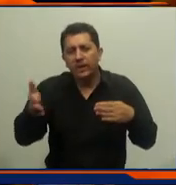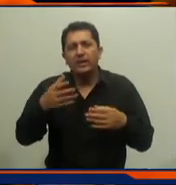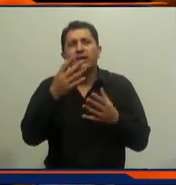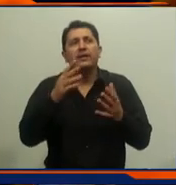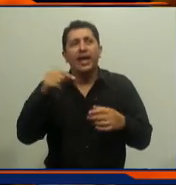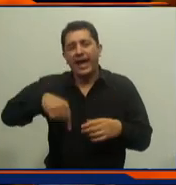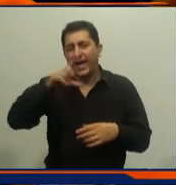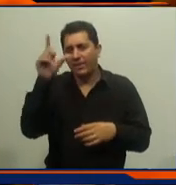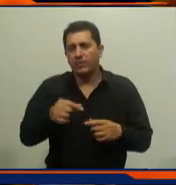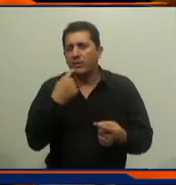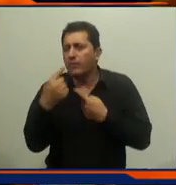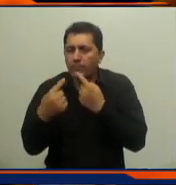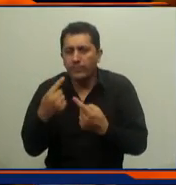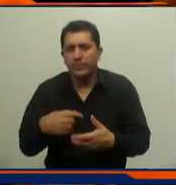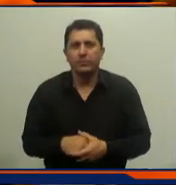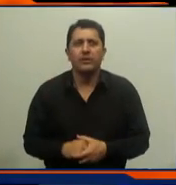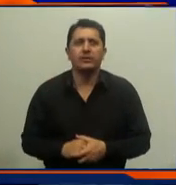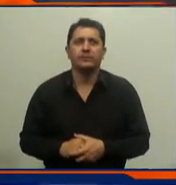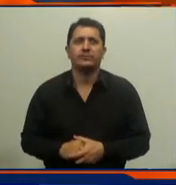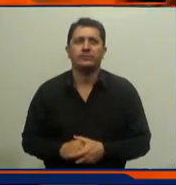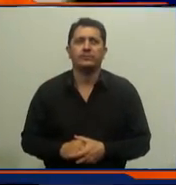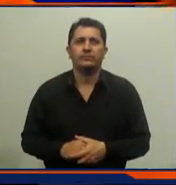que realizó deporte de noticias